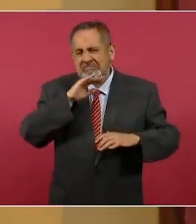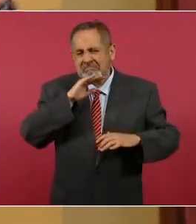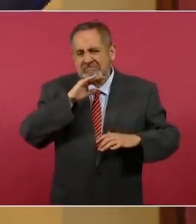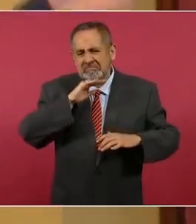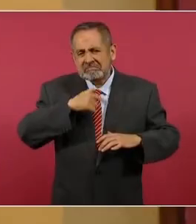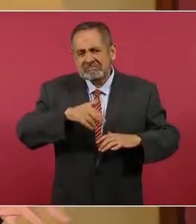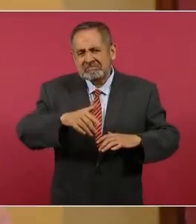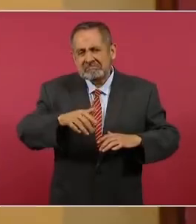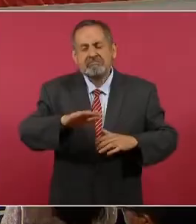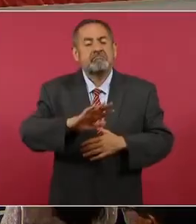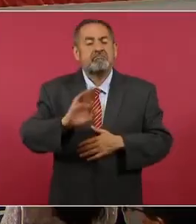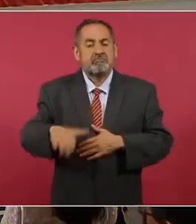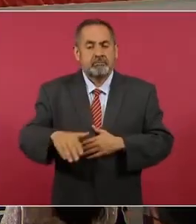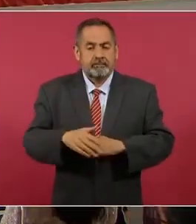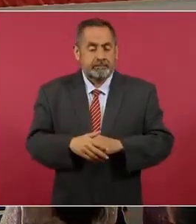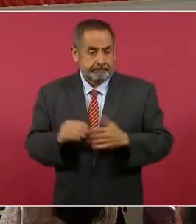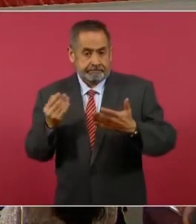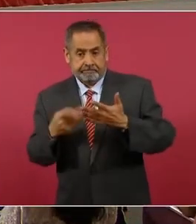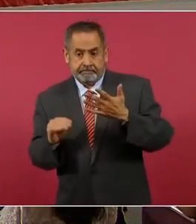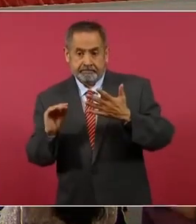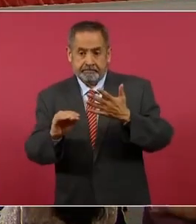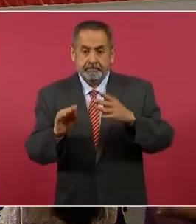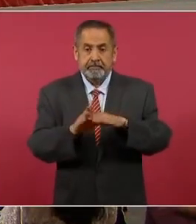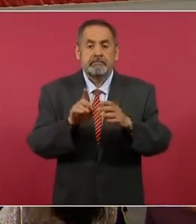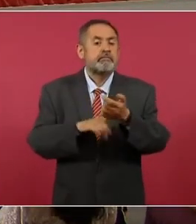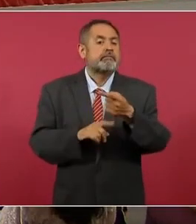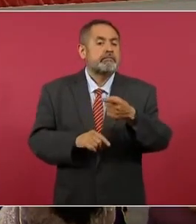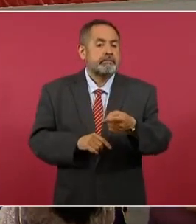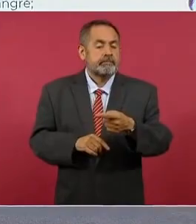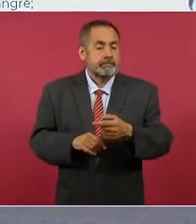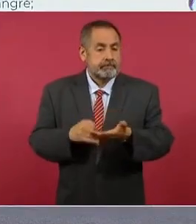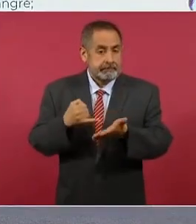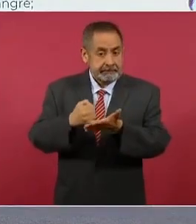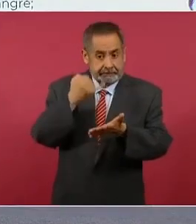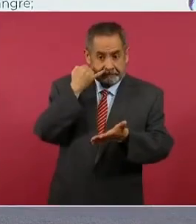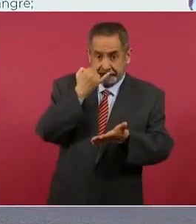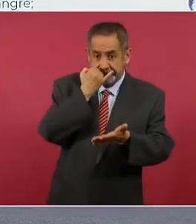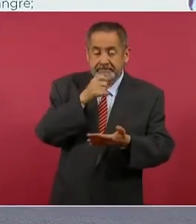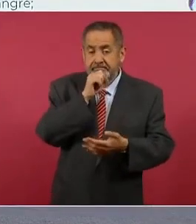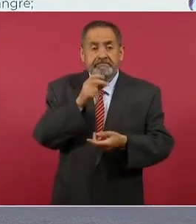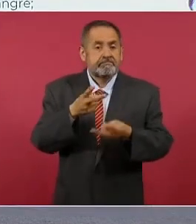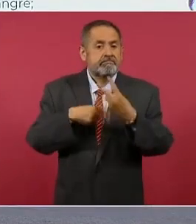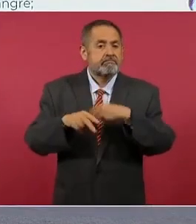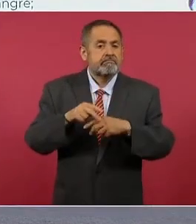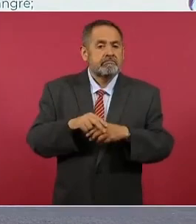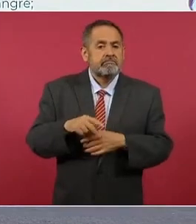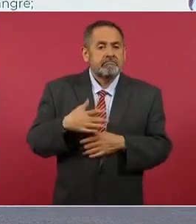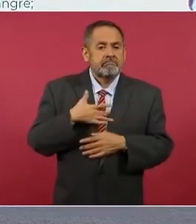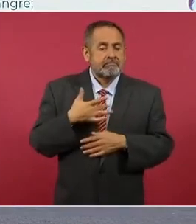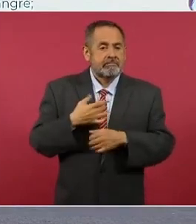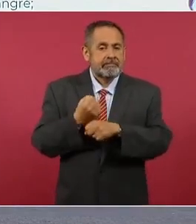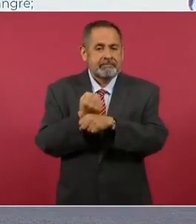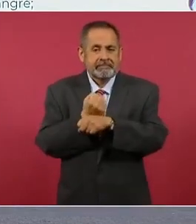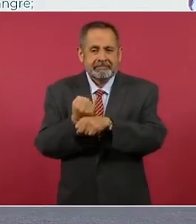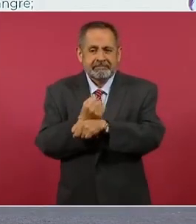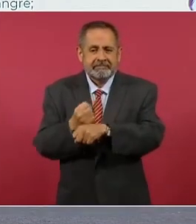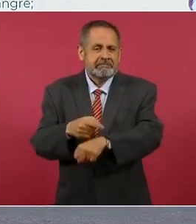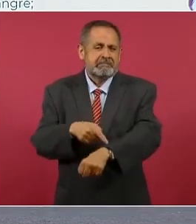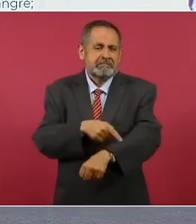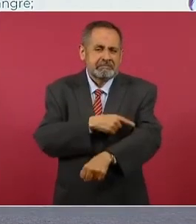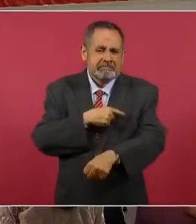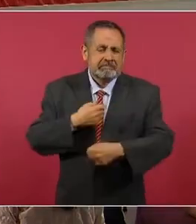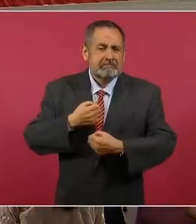indirecta. Un elemento que no está señalado aquí es que también, como la cocaína, produce una disminución del flujo sanguíneo,